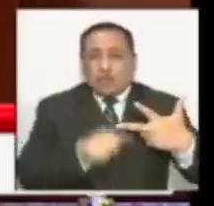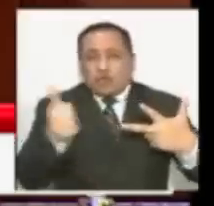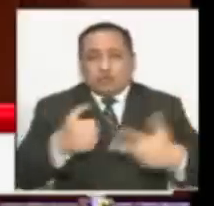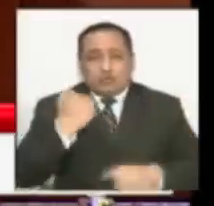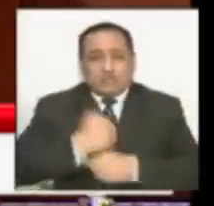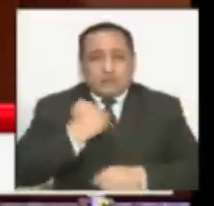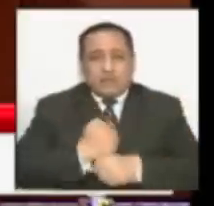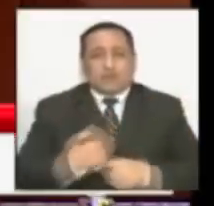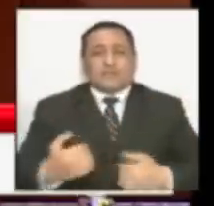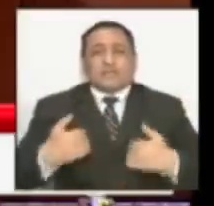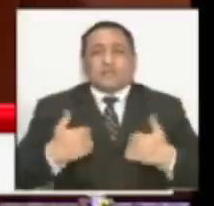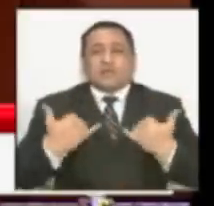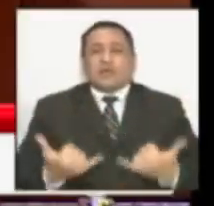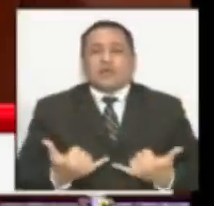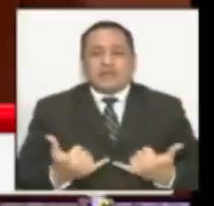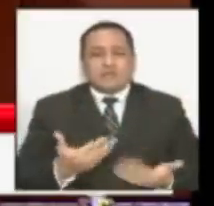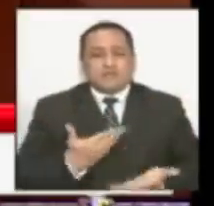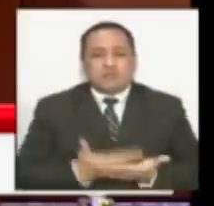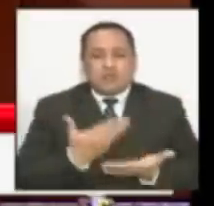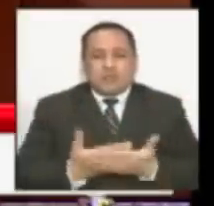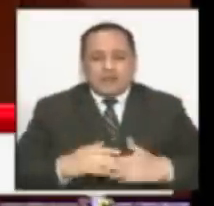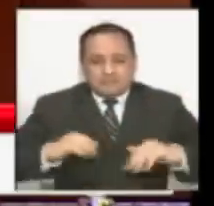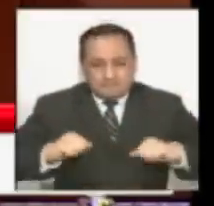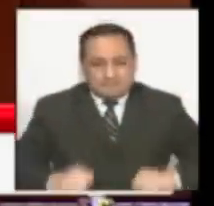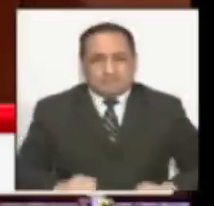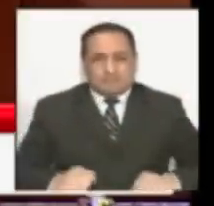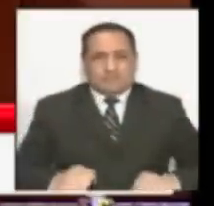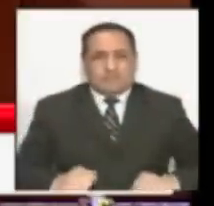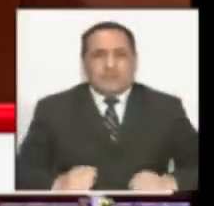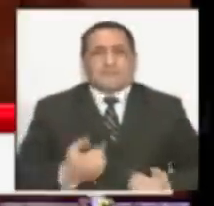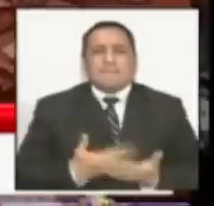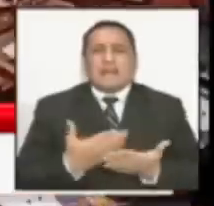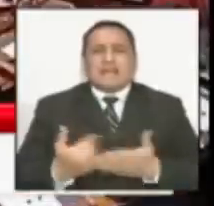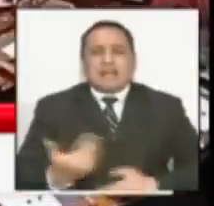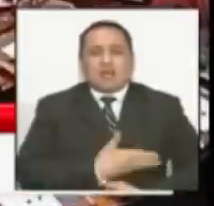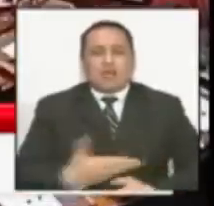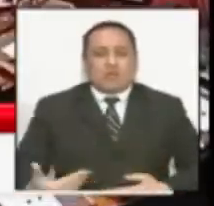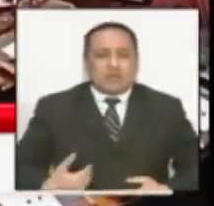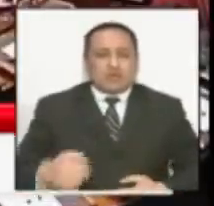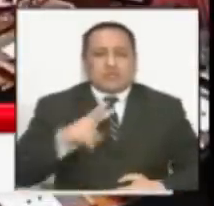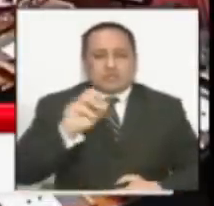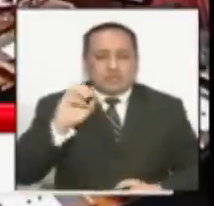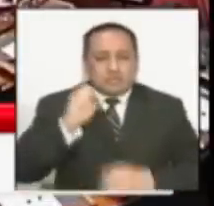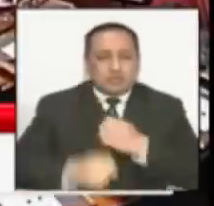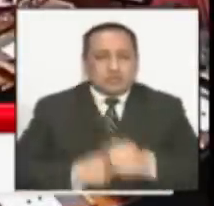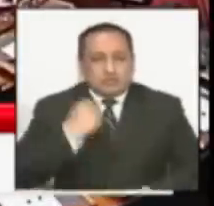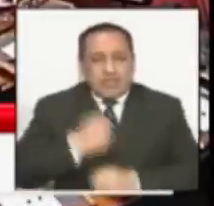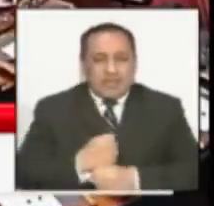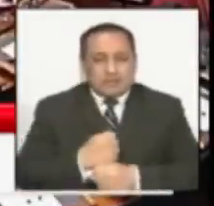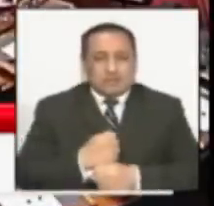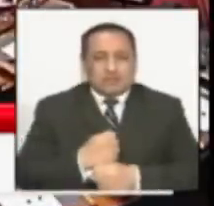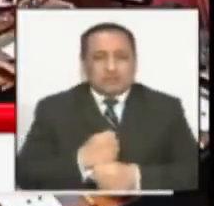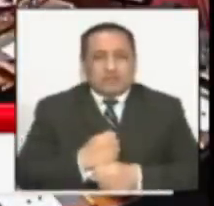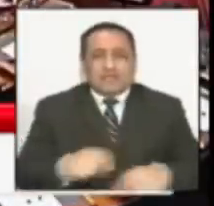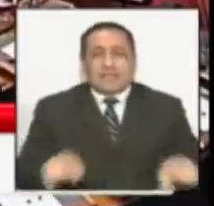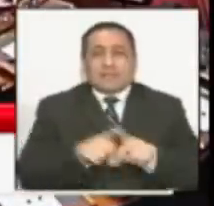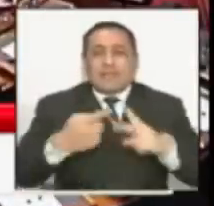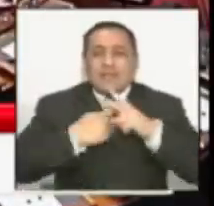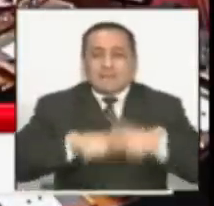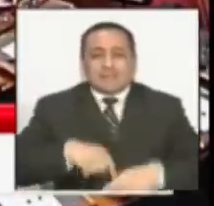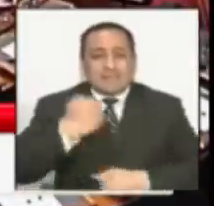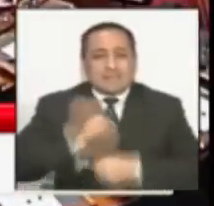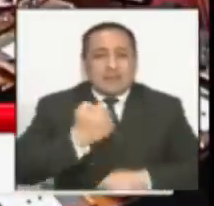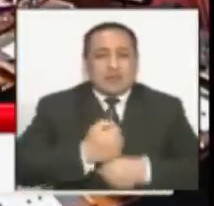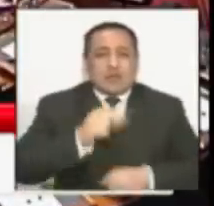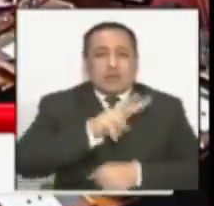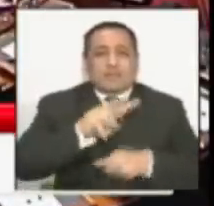tarea que tenemos es sentar las bases para que el gobierno del Bicentenario, el gobierno que empiece funciones